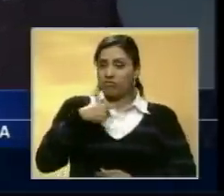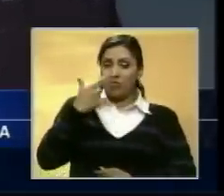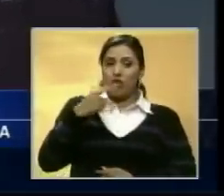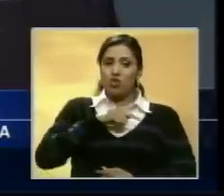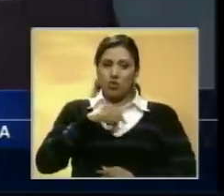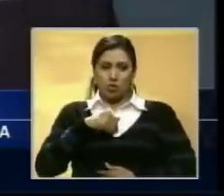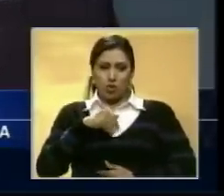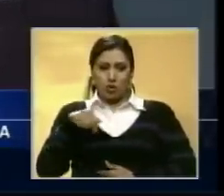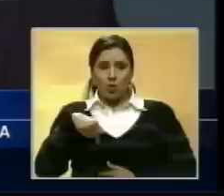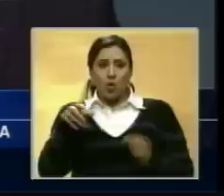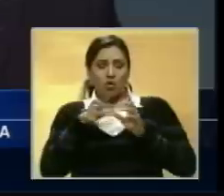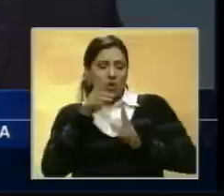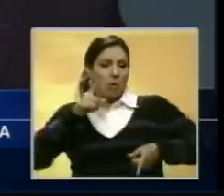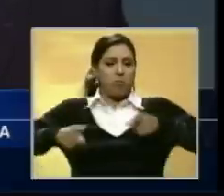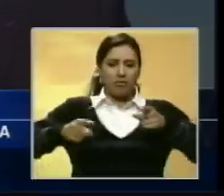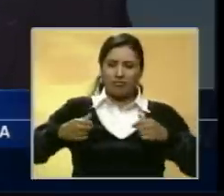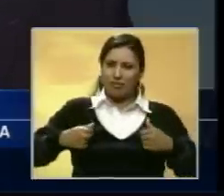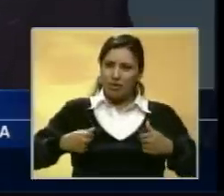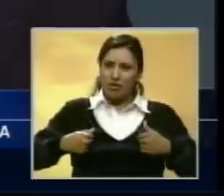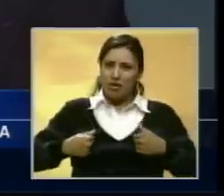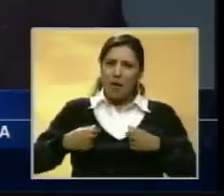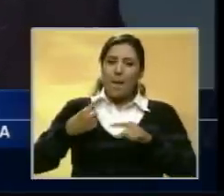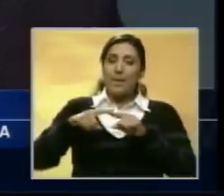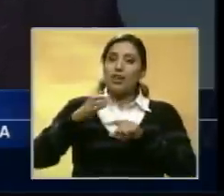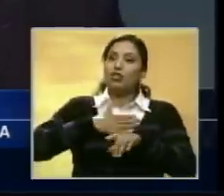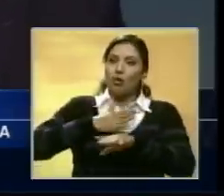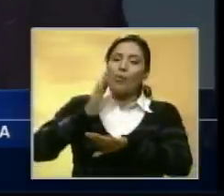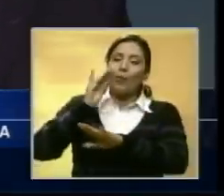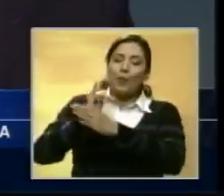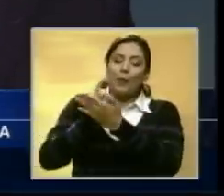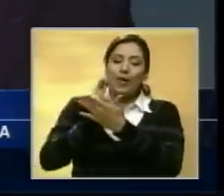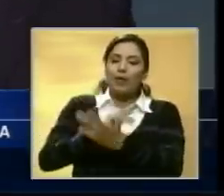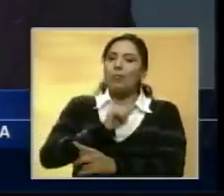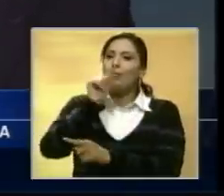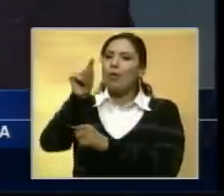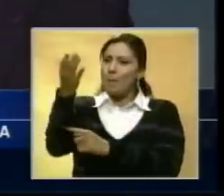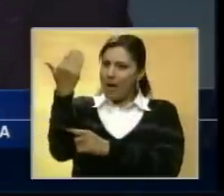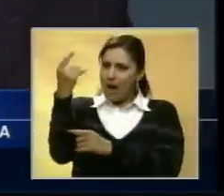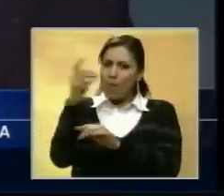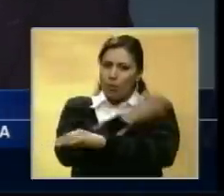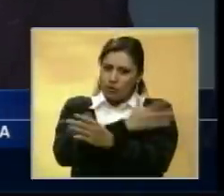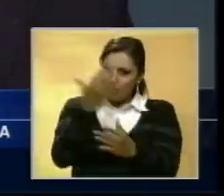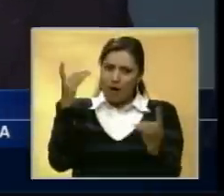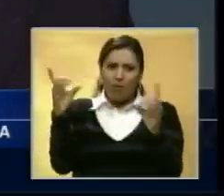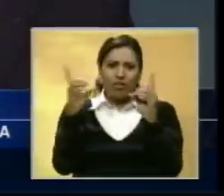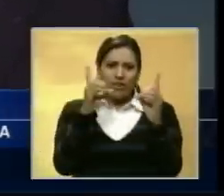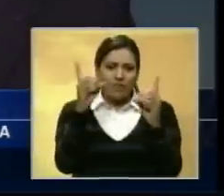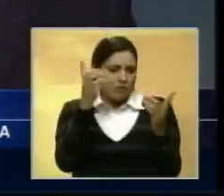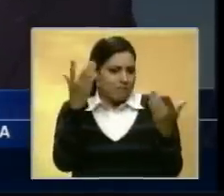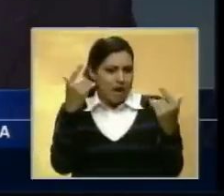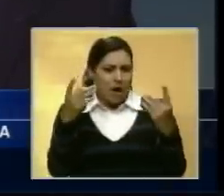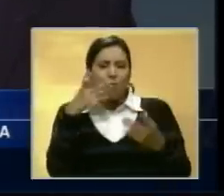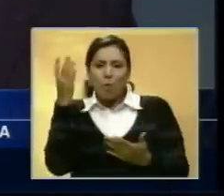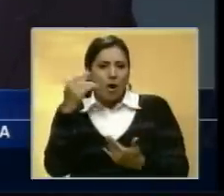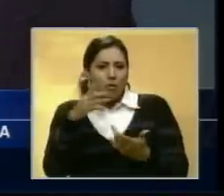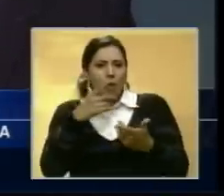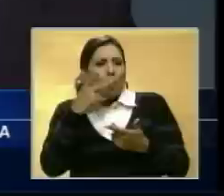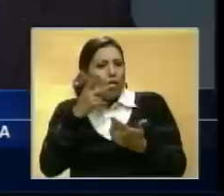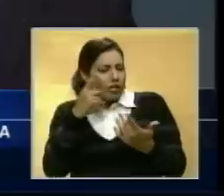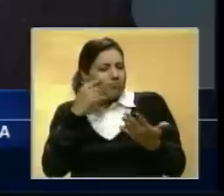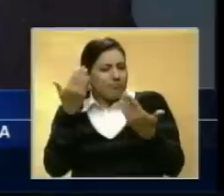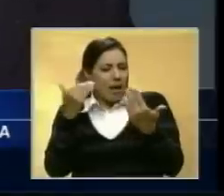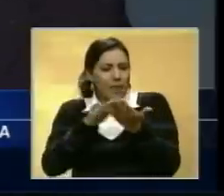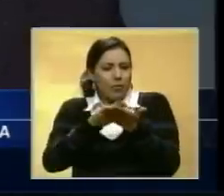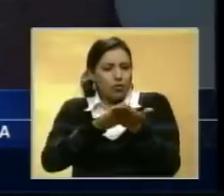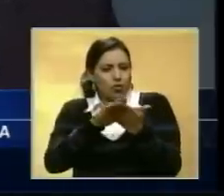de que somos autoritarios, pero cuando se les convoca para discutir, debatir, dialogar políticamente para buscar